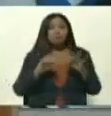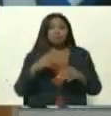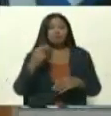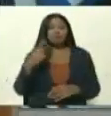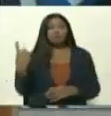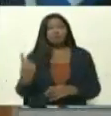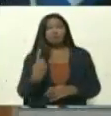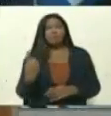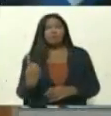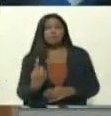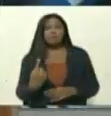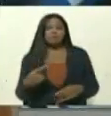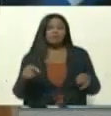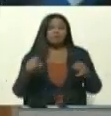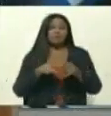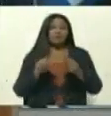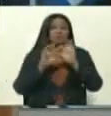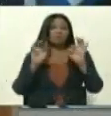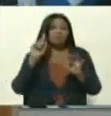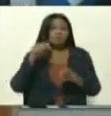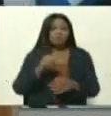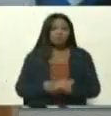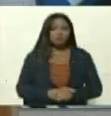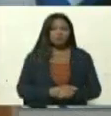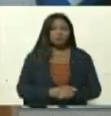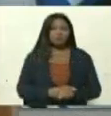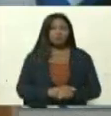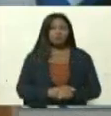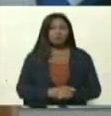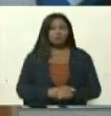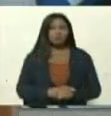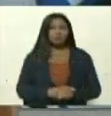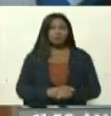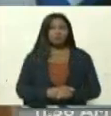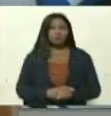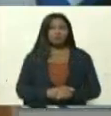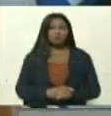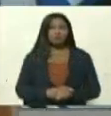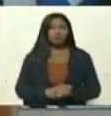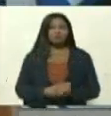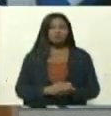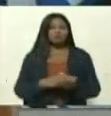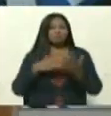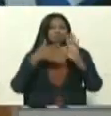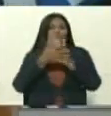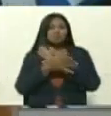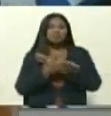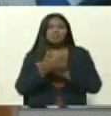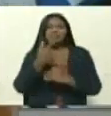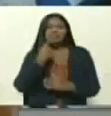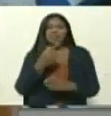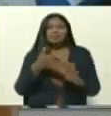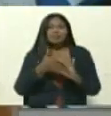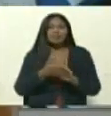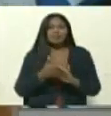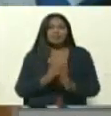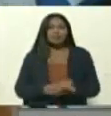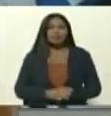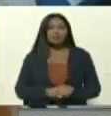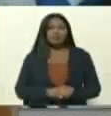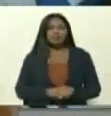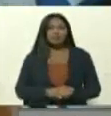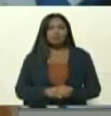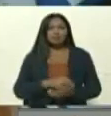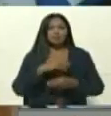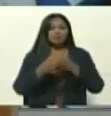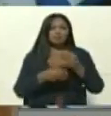solamente en los más conocidos, en los casos que pudieran ser más sonados, no, sino yo diría a veces en los